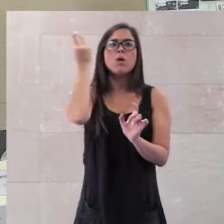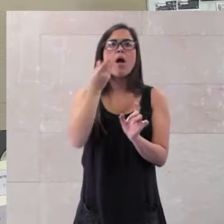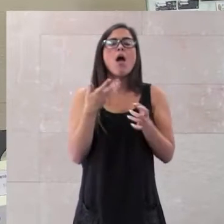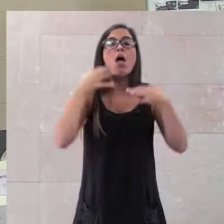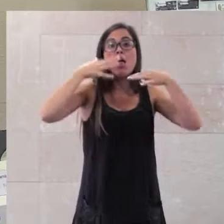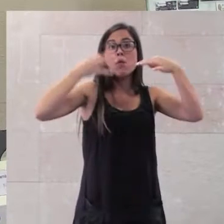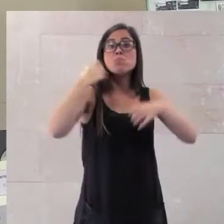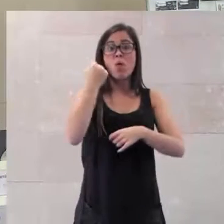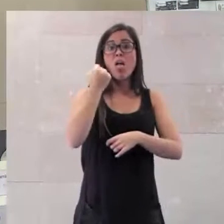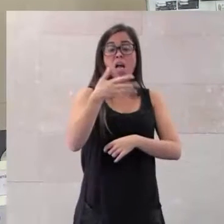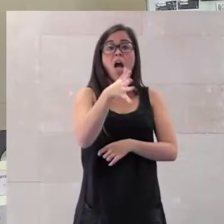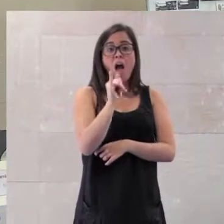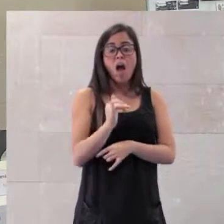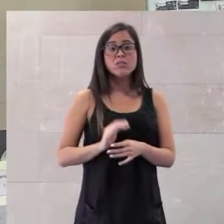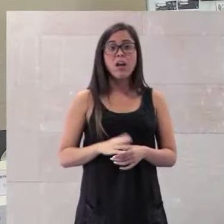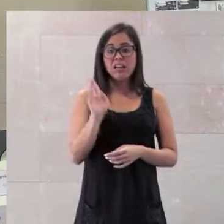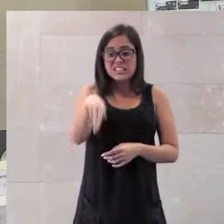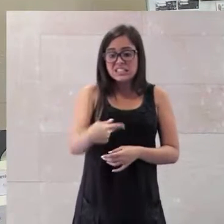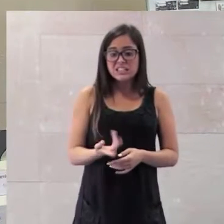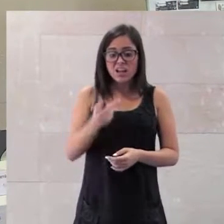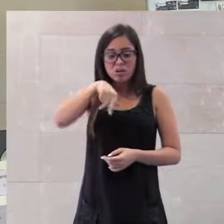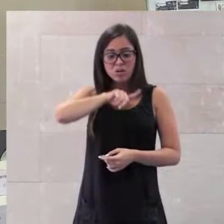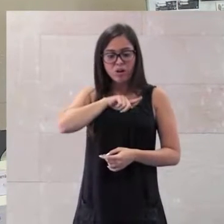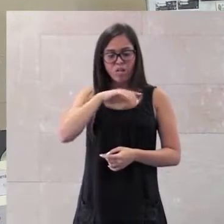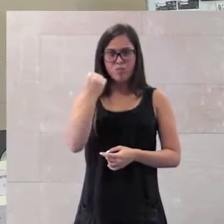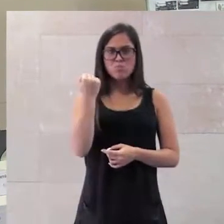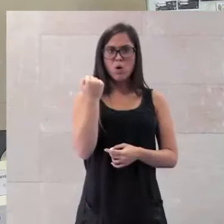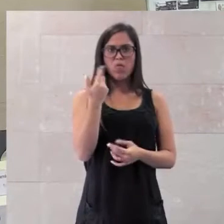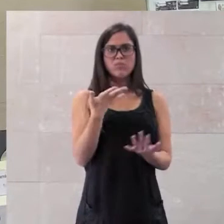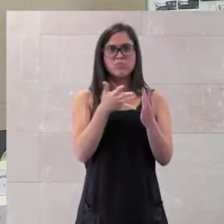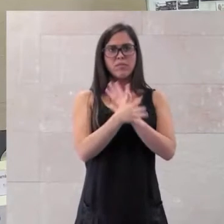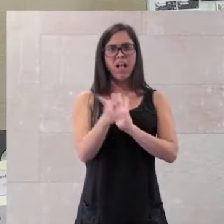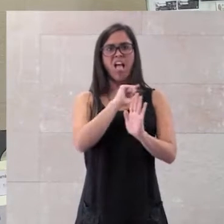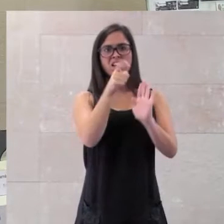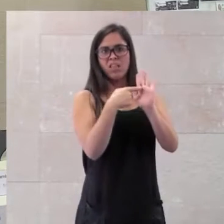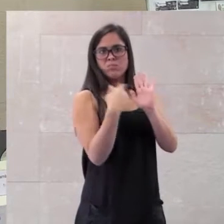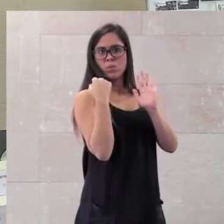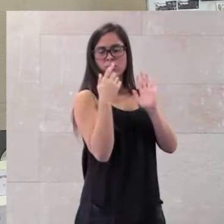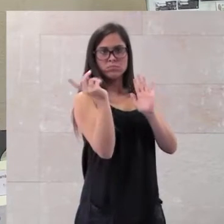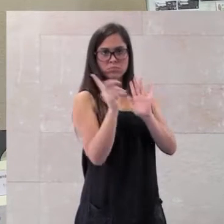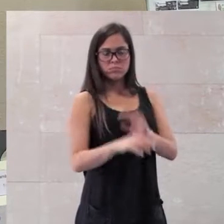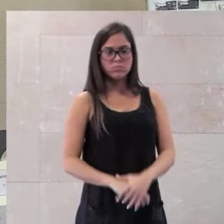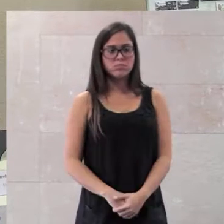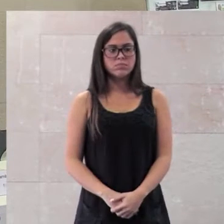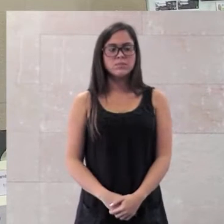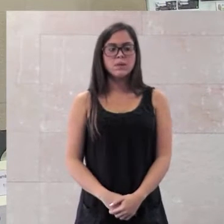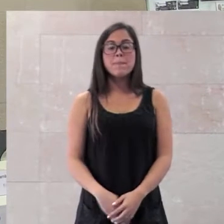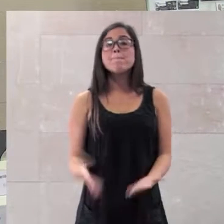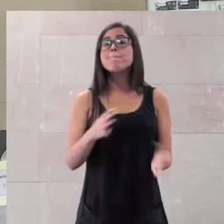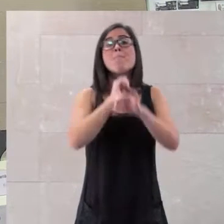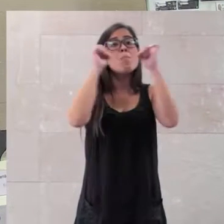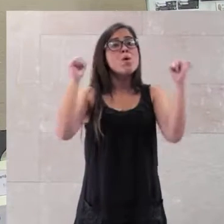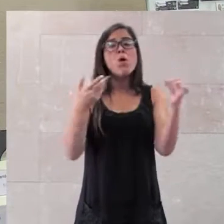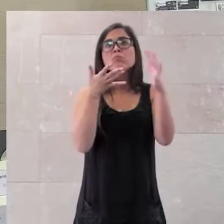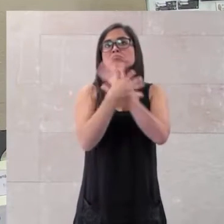el poder existe. Y el poder de que hablamos nosotras no es el poder hegemónico, entiendo yo. El